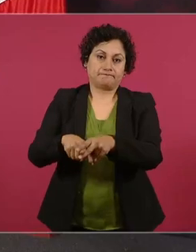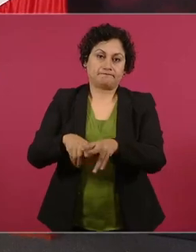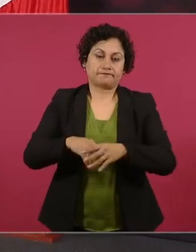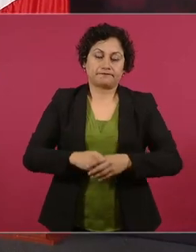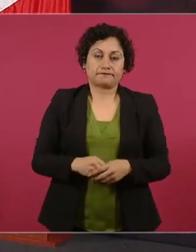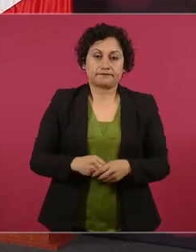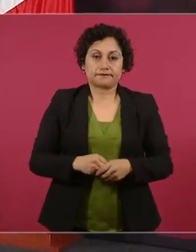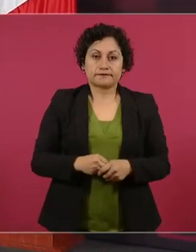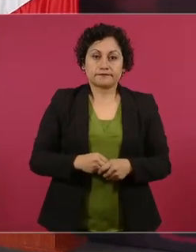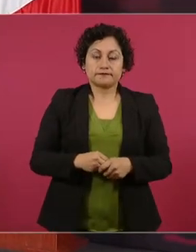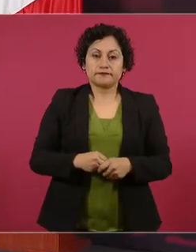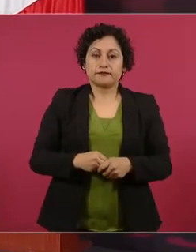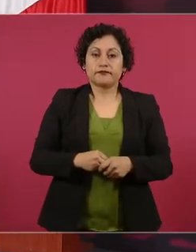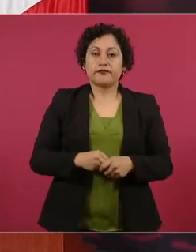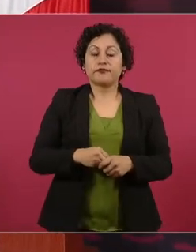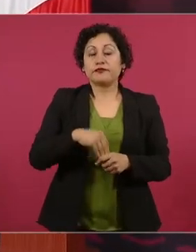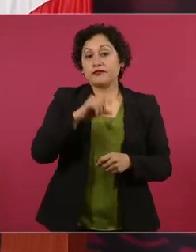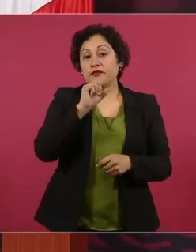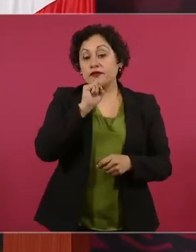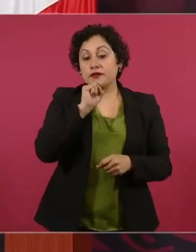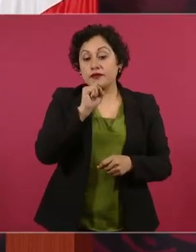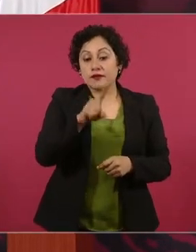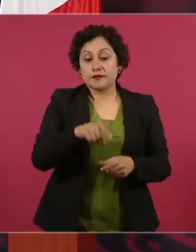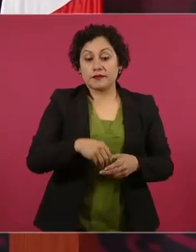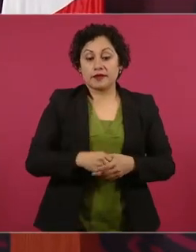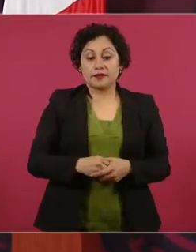vamos también a inaugurar